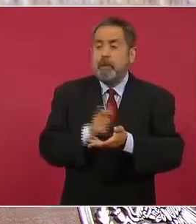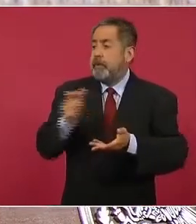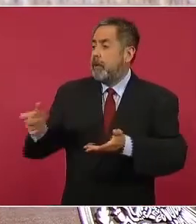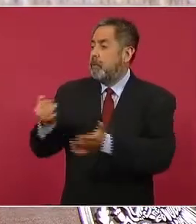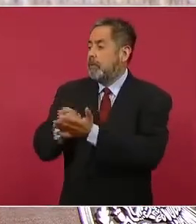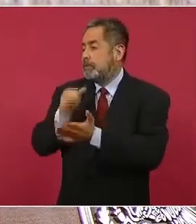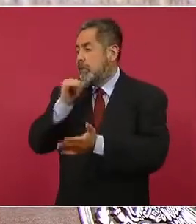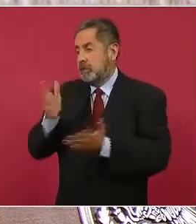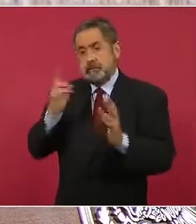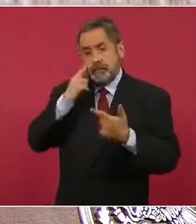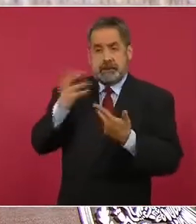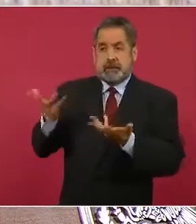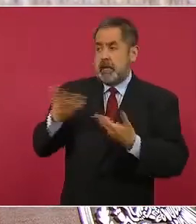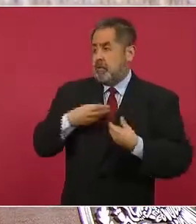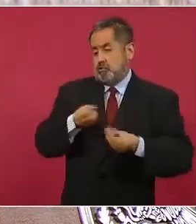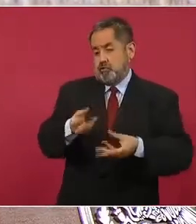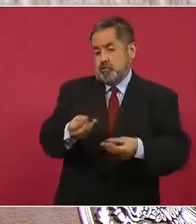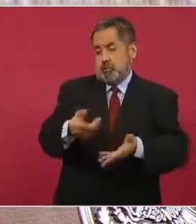Antes